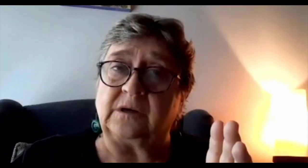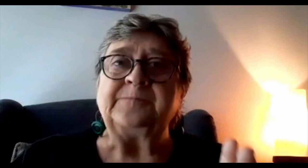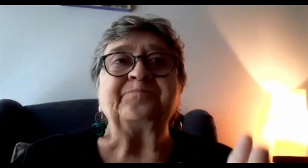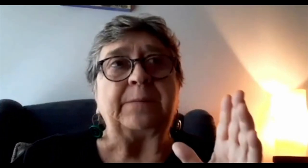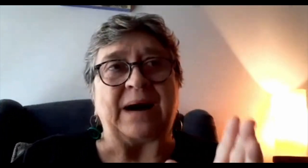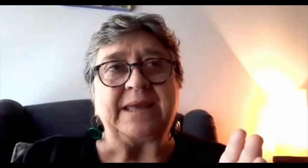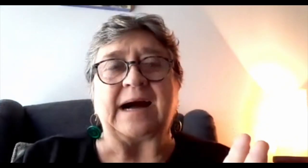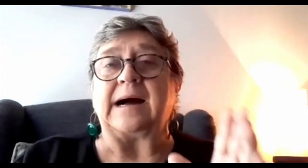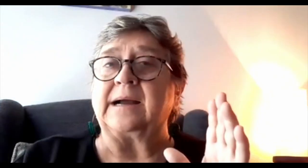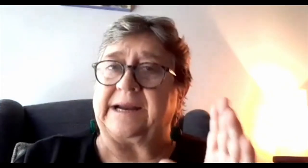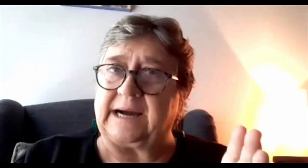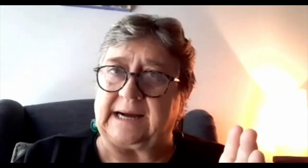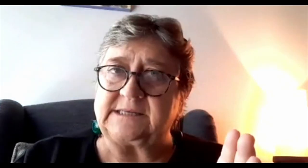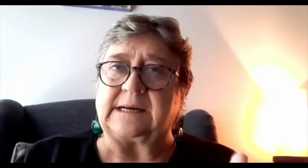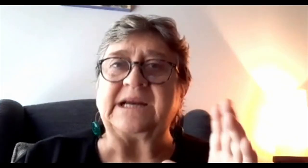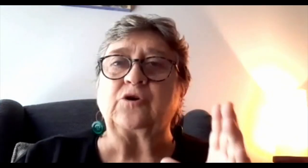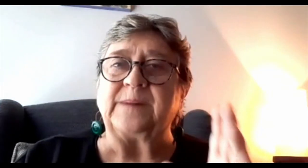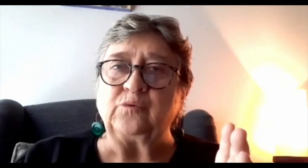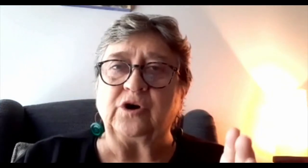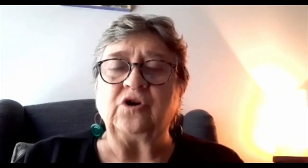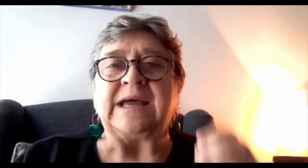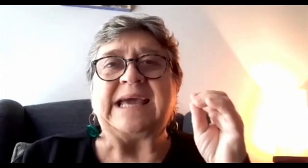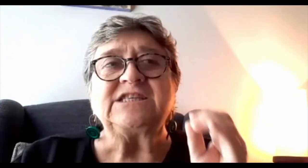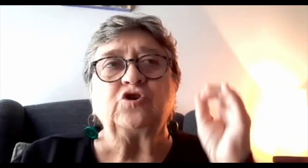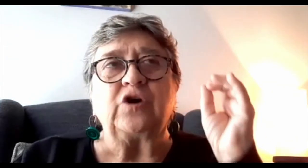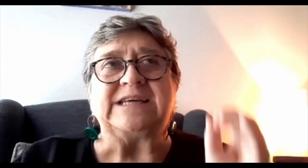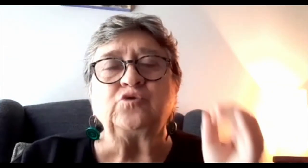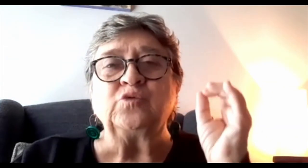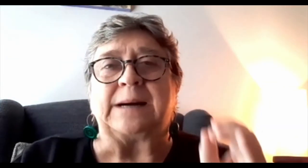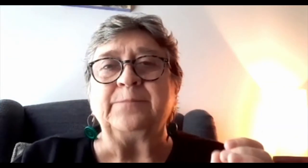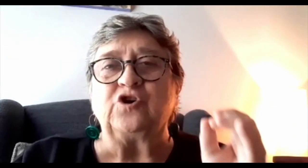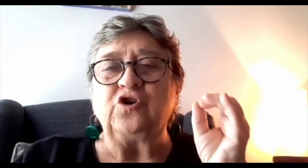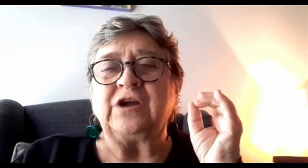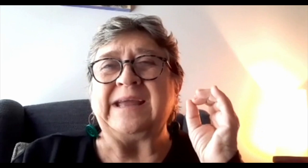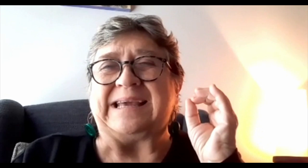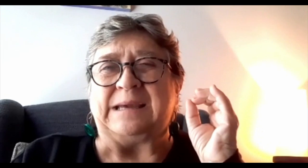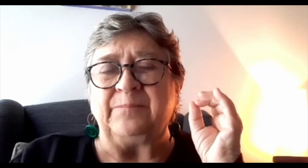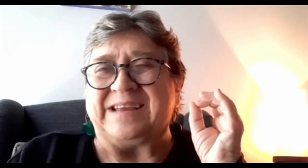Petro vaya a Caracas a hablar con Maduro, eso es un cambio